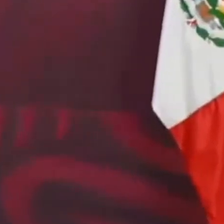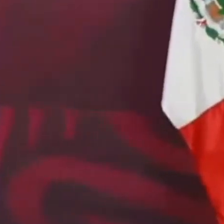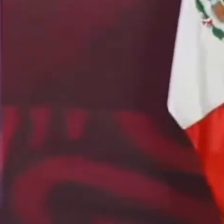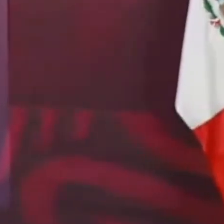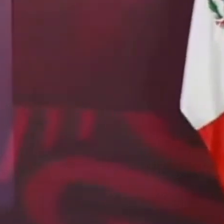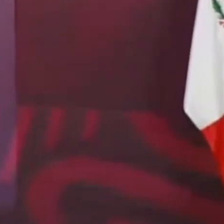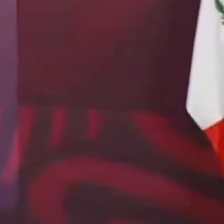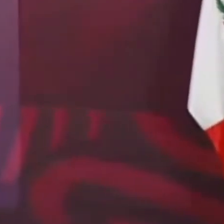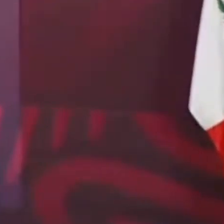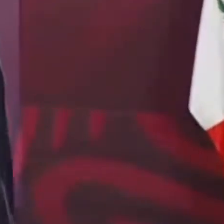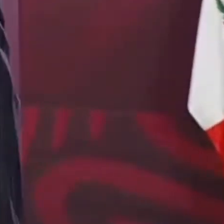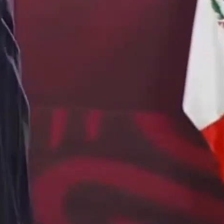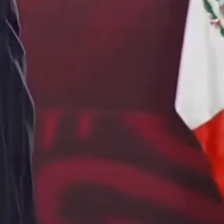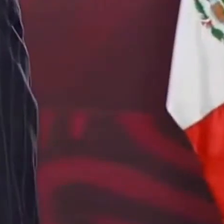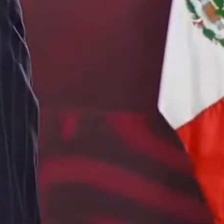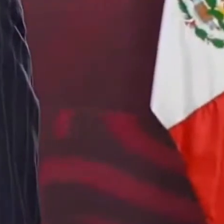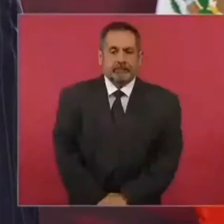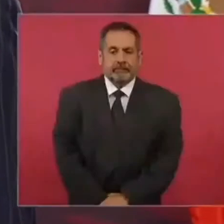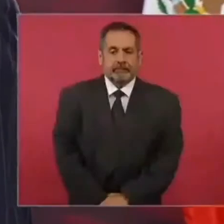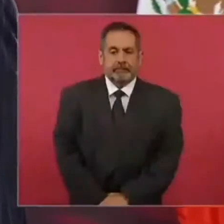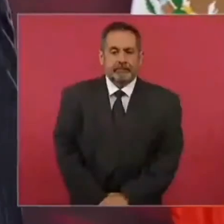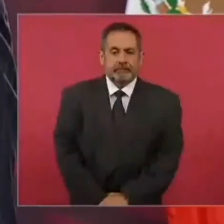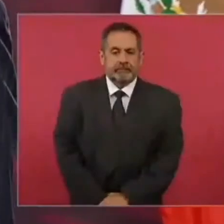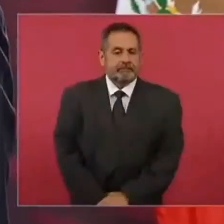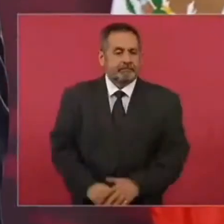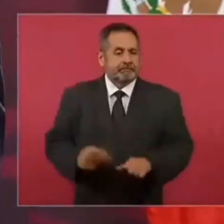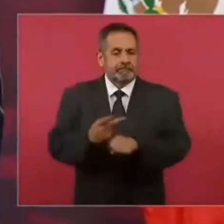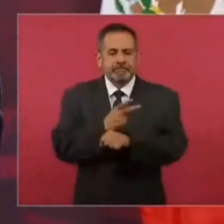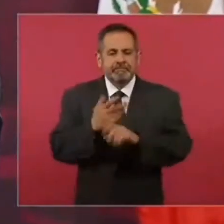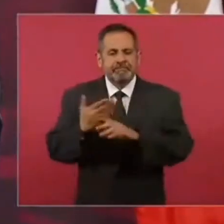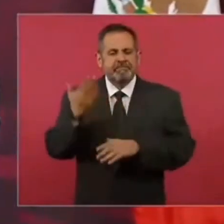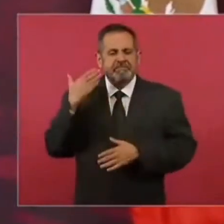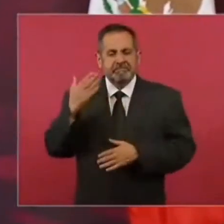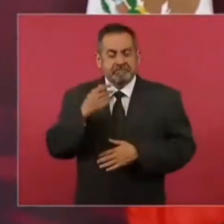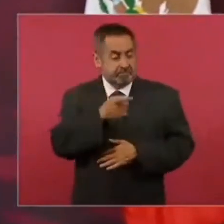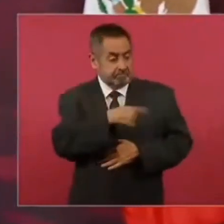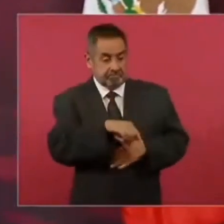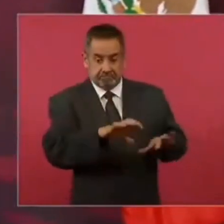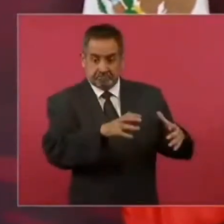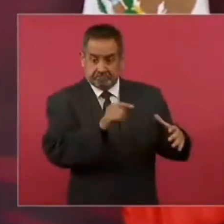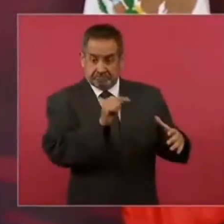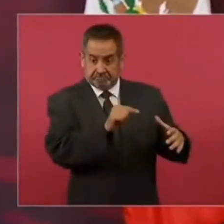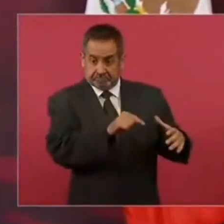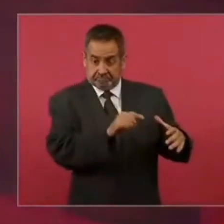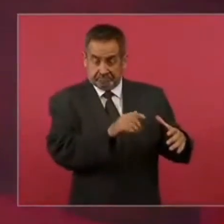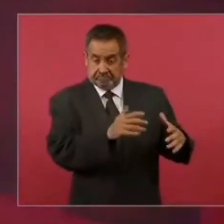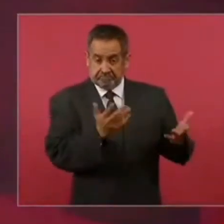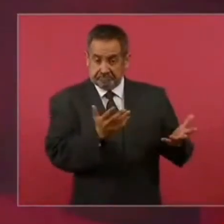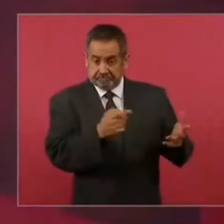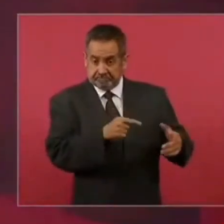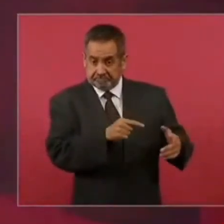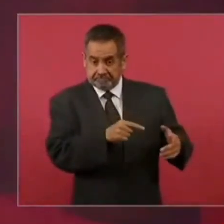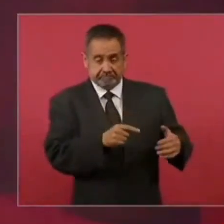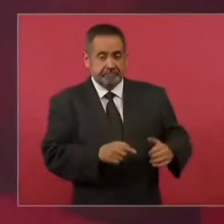¿qué pasó últimamente? Los conservadores